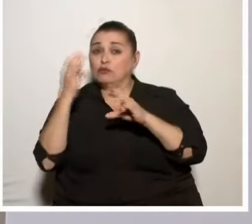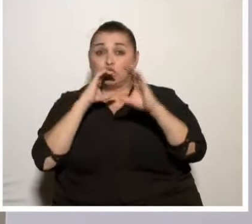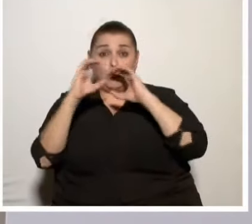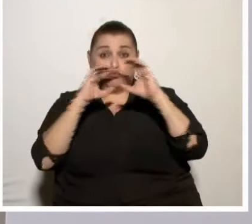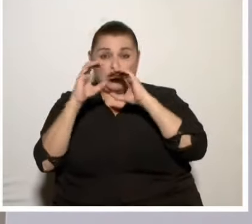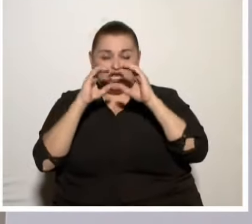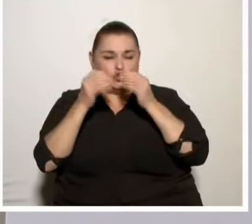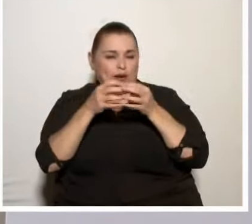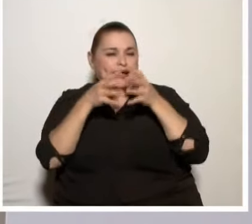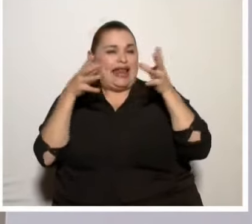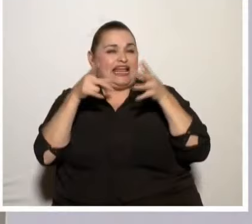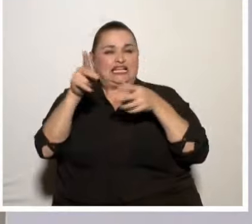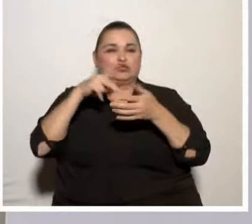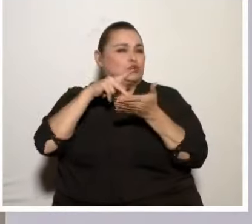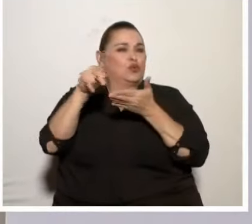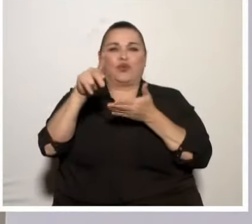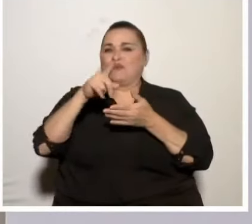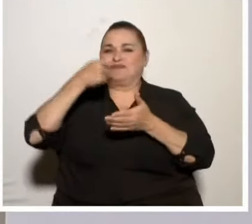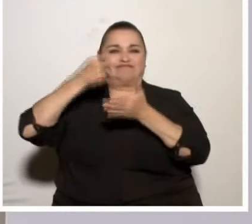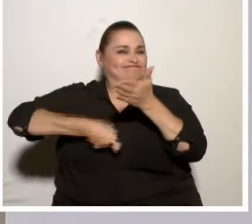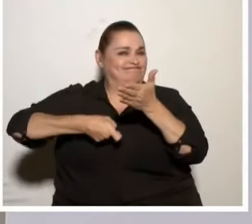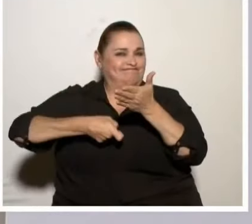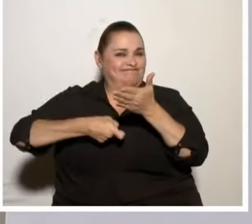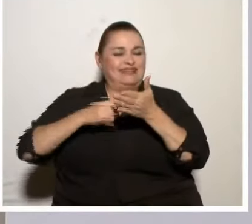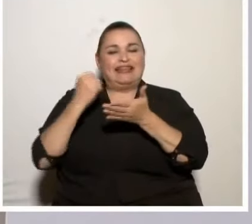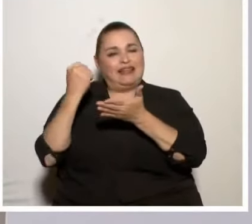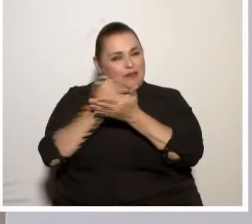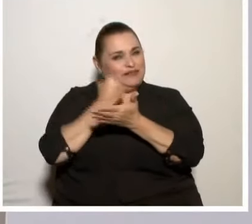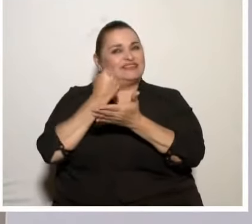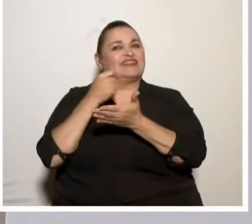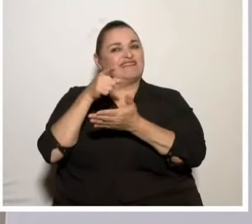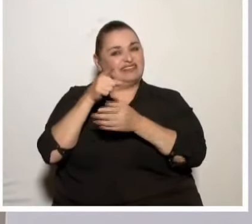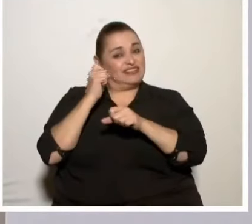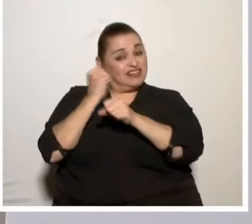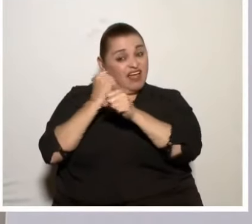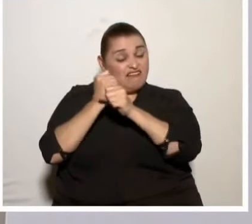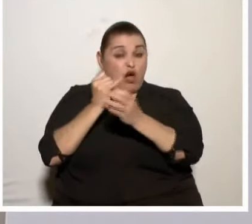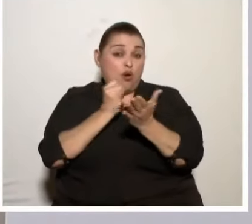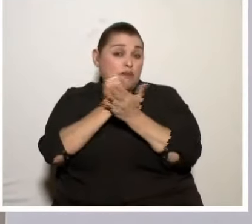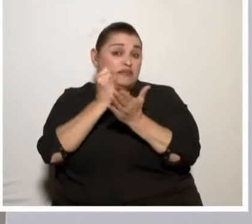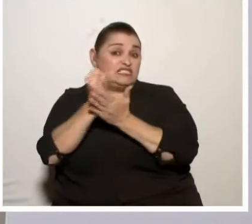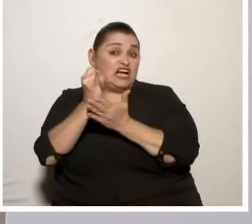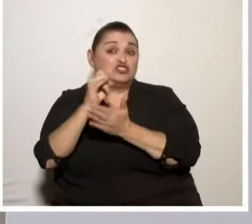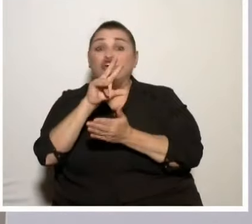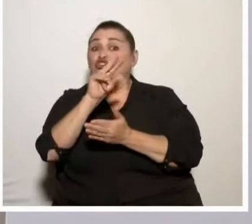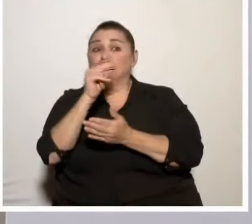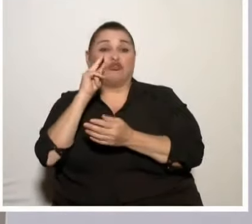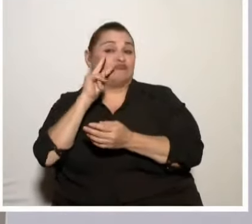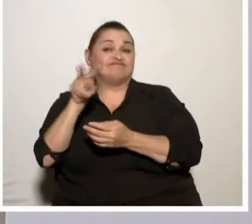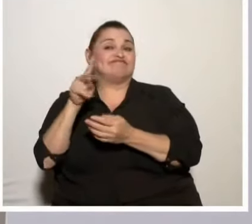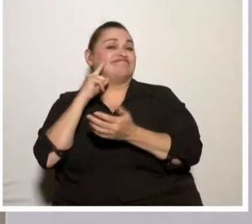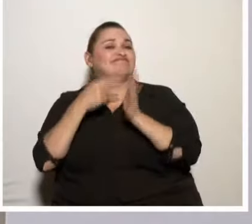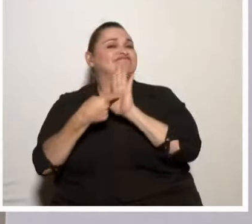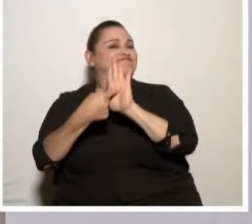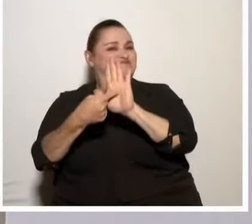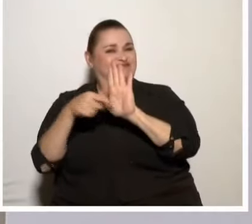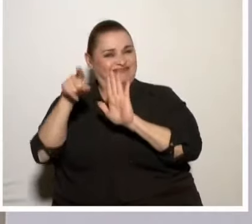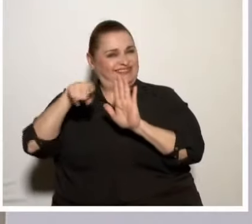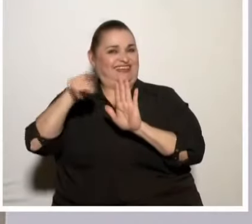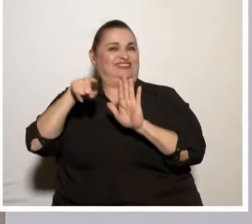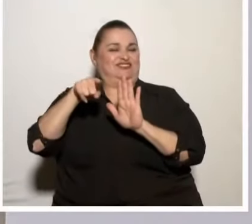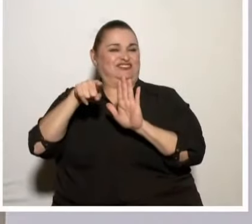son grandes evasores de impuestos, y muy lamentable que en sus trabajos de investigación no los haya evidenciado.